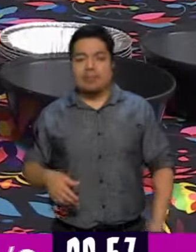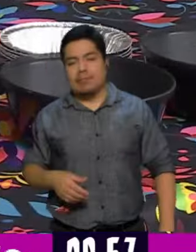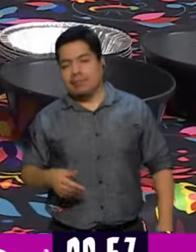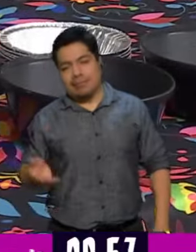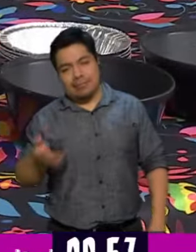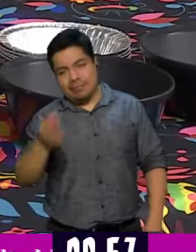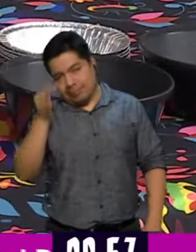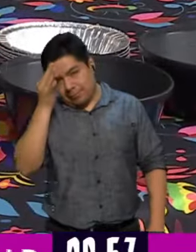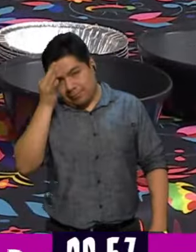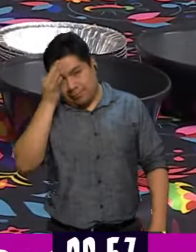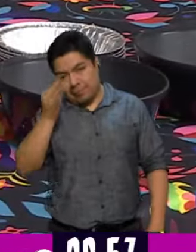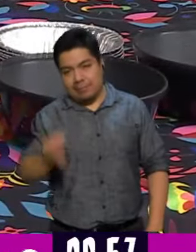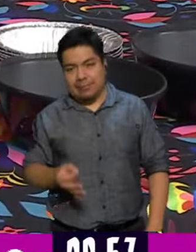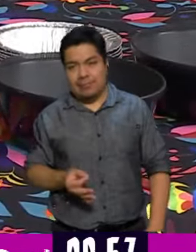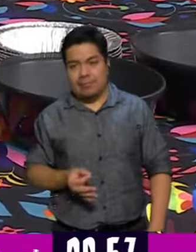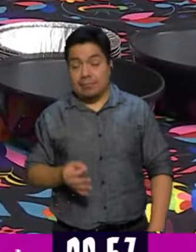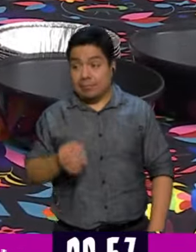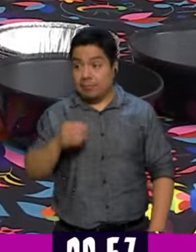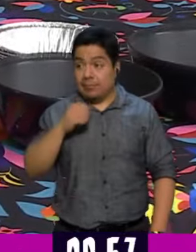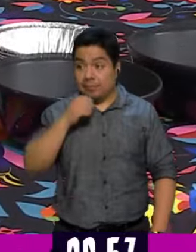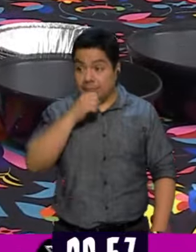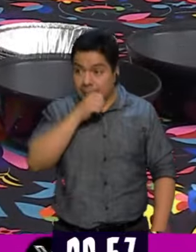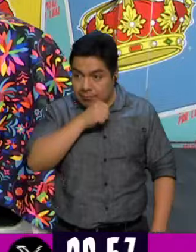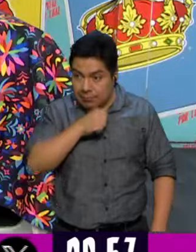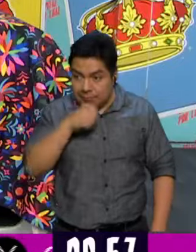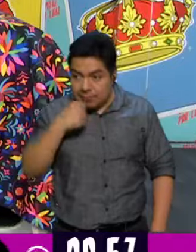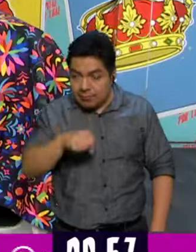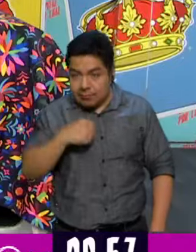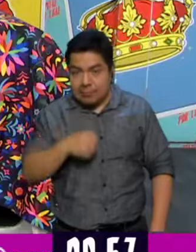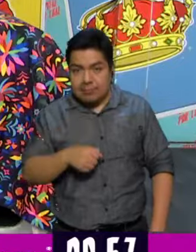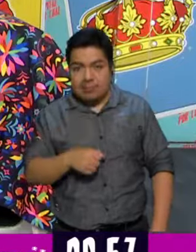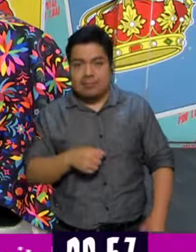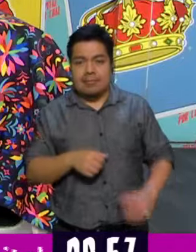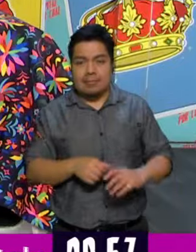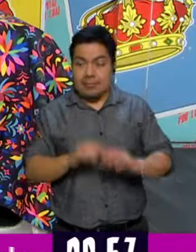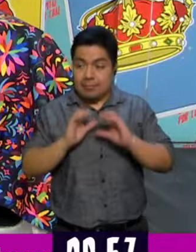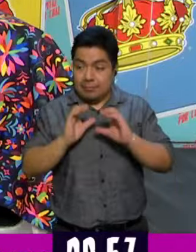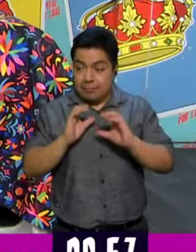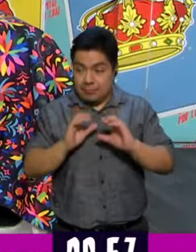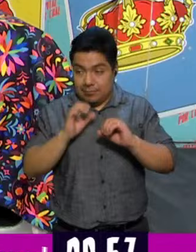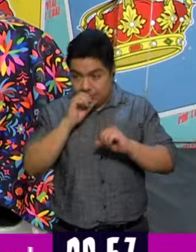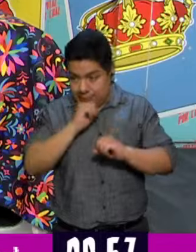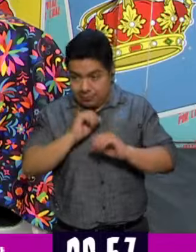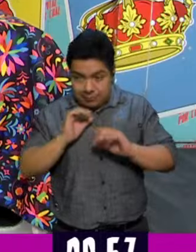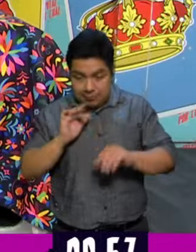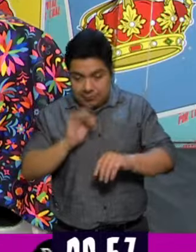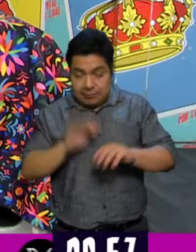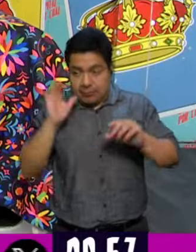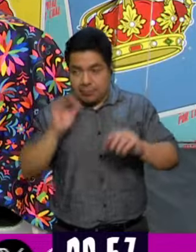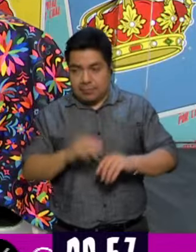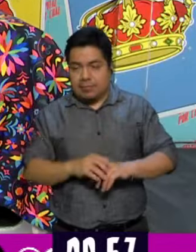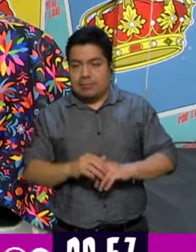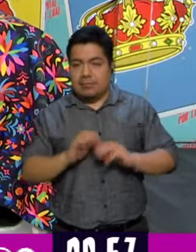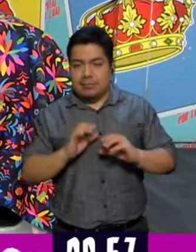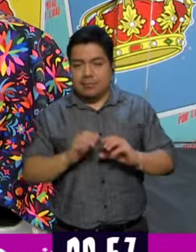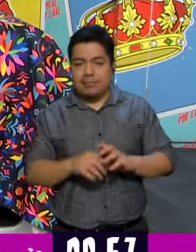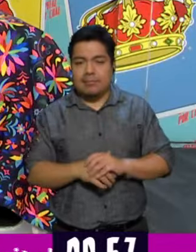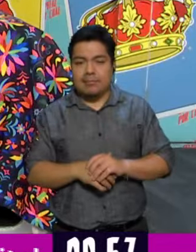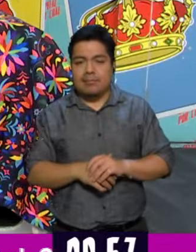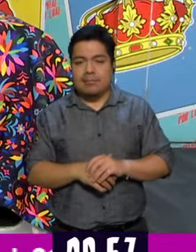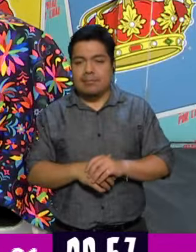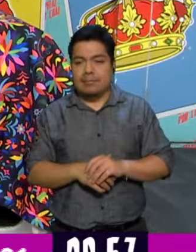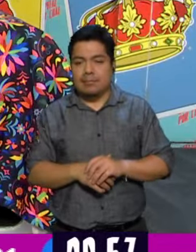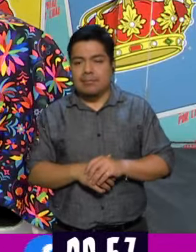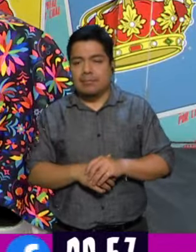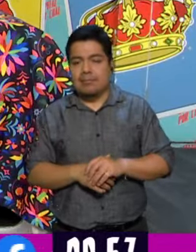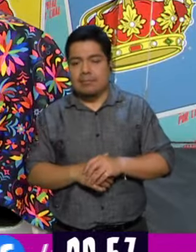mes así. Ay, oiga, estaba recaliente eso. Oye, jefe, no manches. Luego... No te vayas a quemar, ¿eh? Luego... No, aquí seguro de gastos